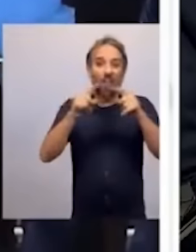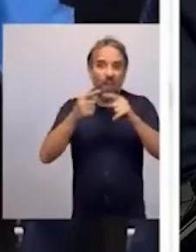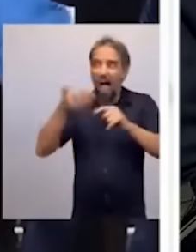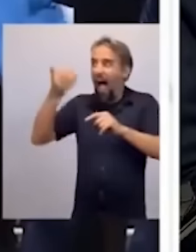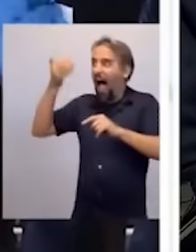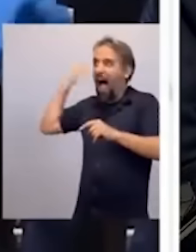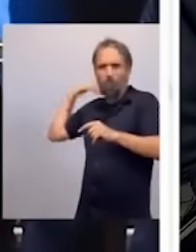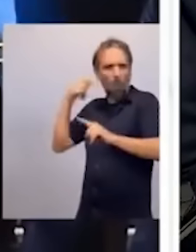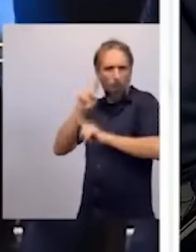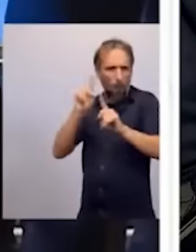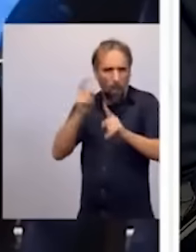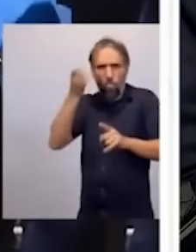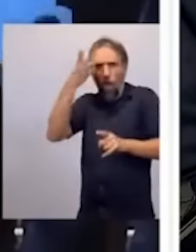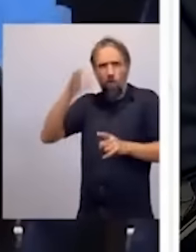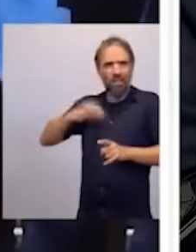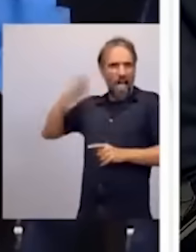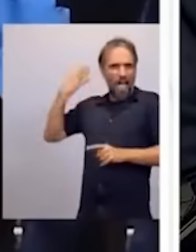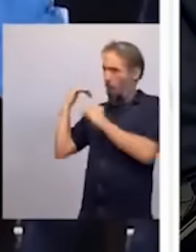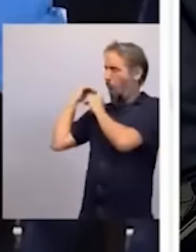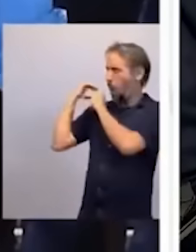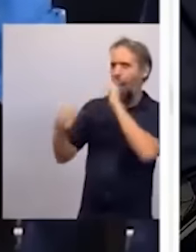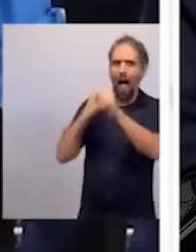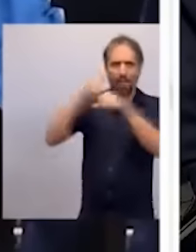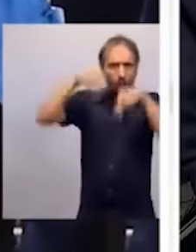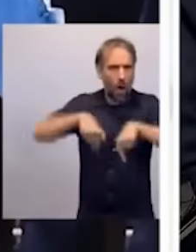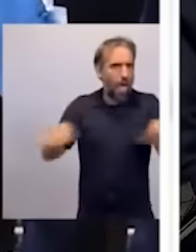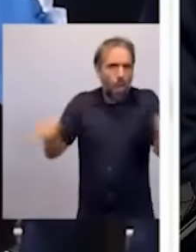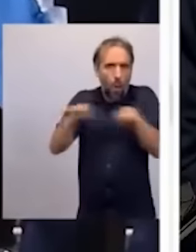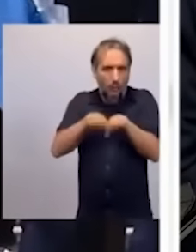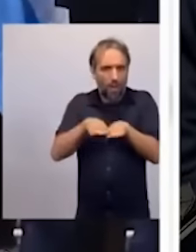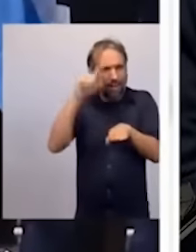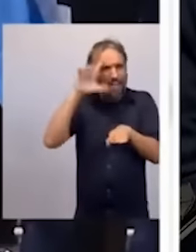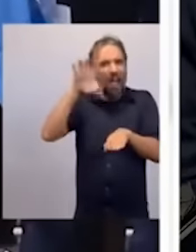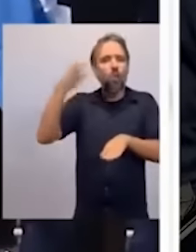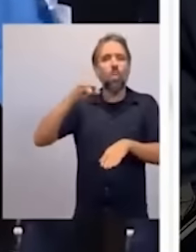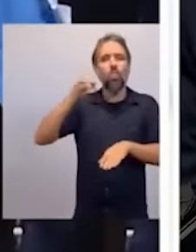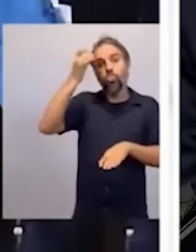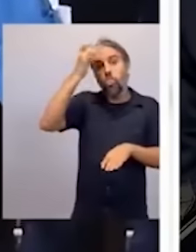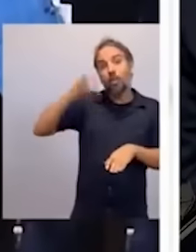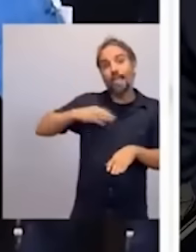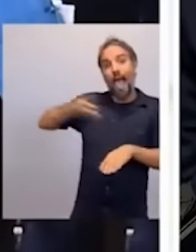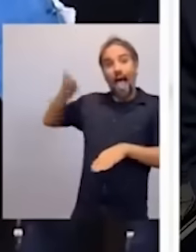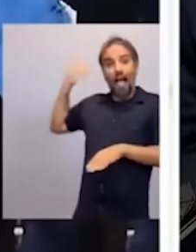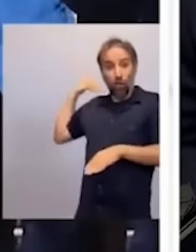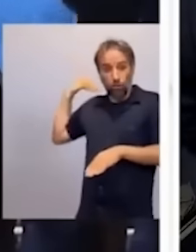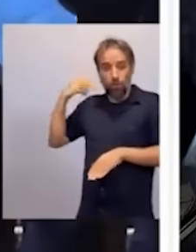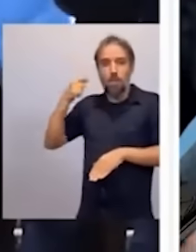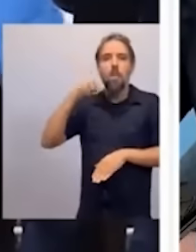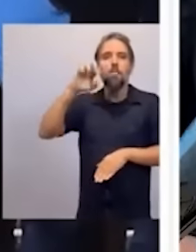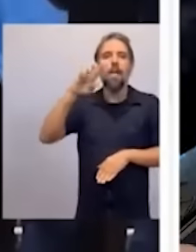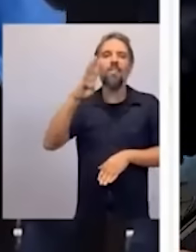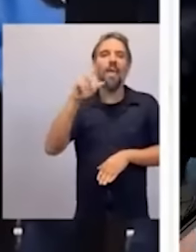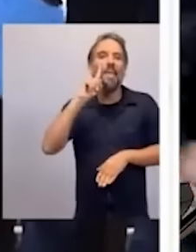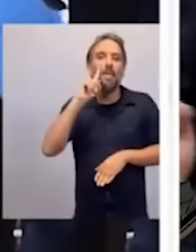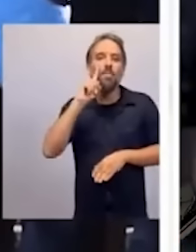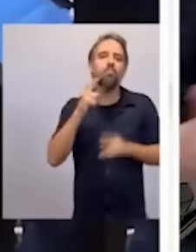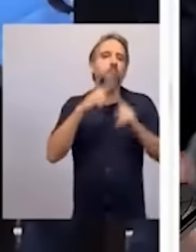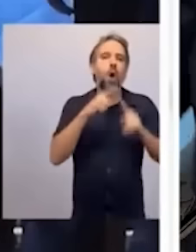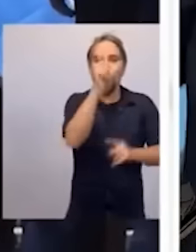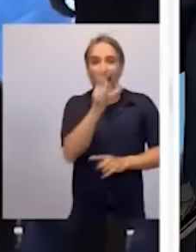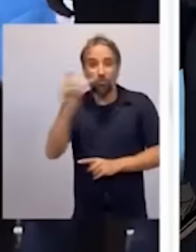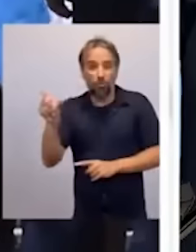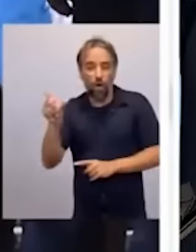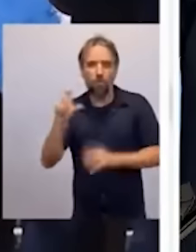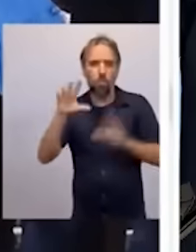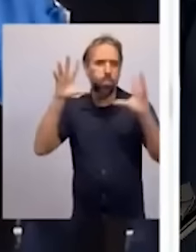compus a los chicos por eso por ahí le daba 500 millones de dólares yenal motor no este sabía Hacia dónde iba después